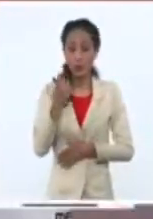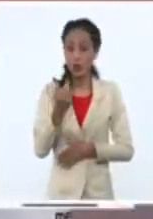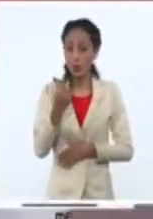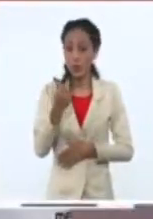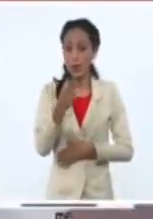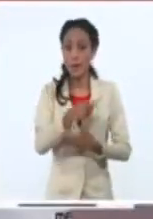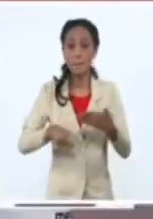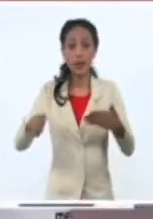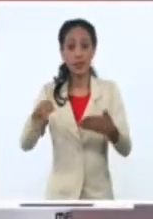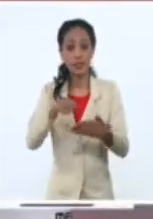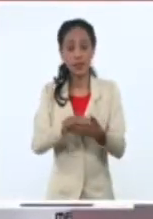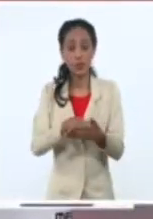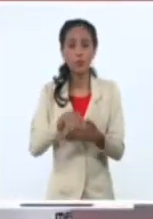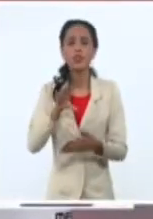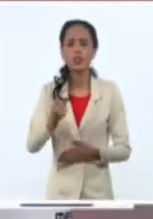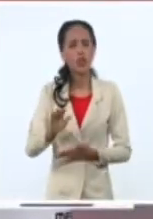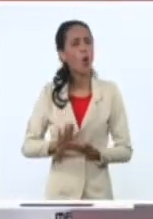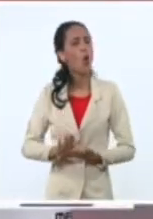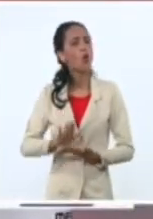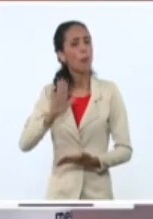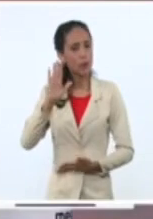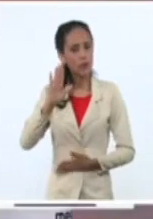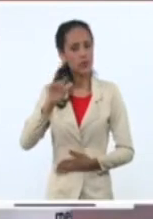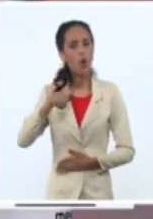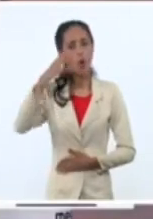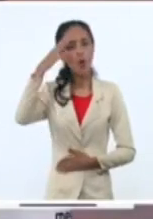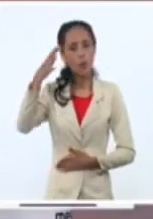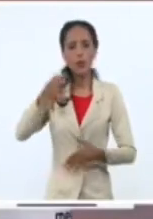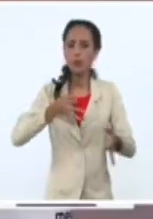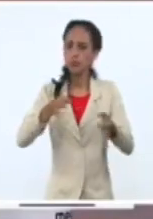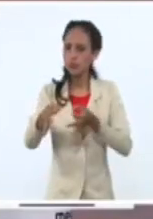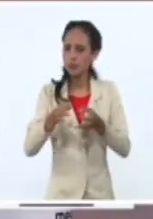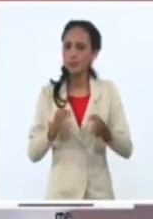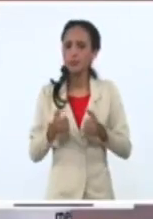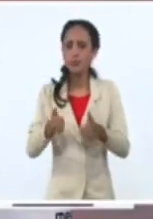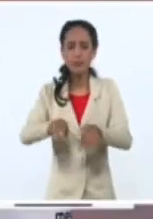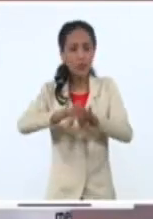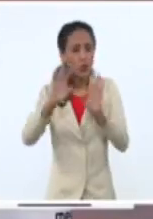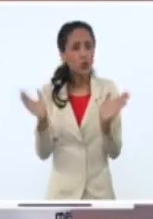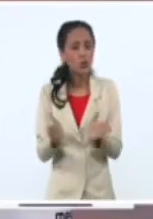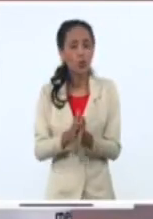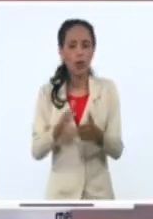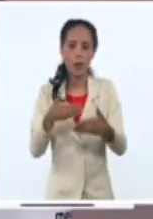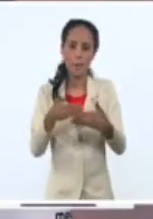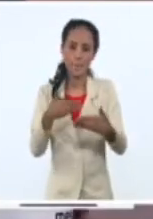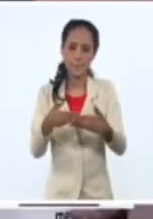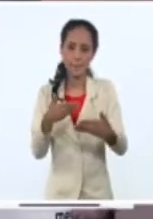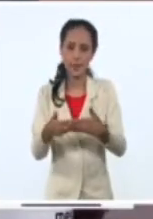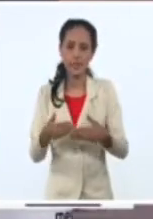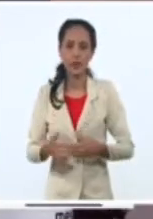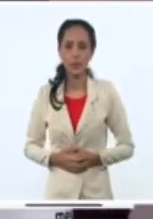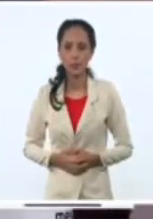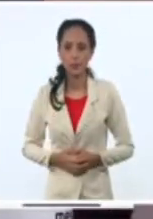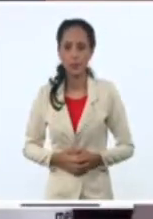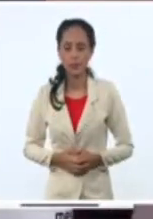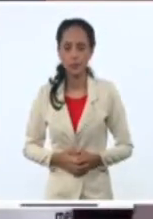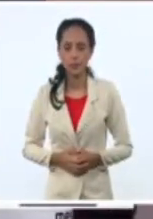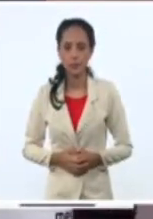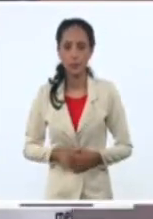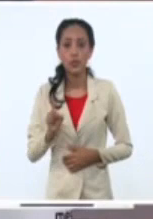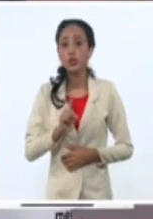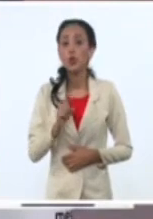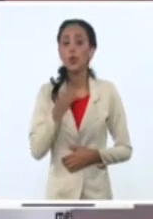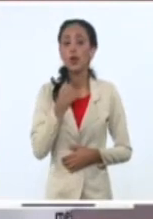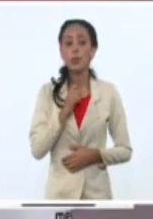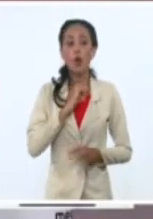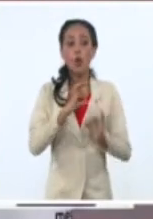Gil, ha expresado el compromiso del gobierno con el funcionamiento eficiente de todos los actores económicos. No es que a nosotros nos toque entonces proteger al